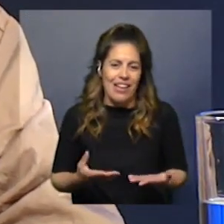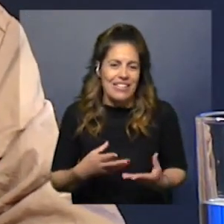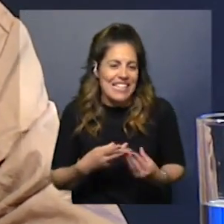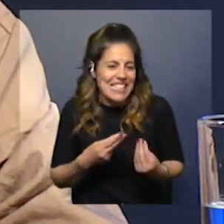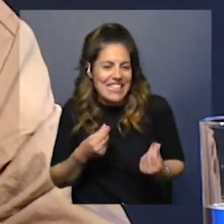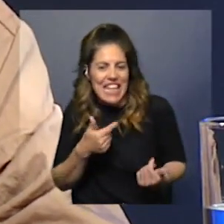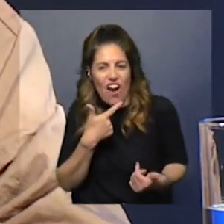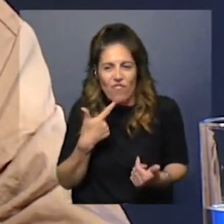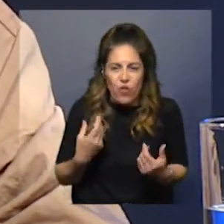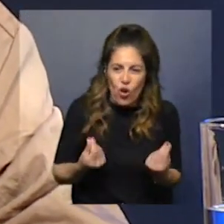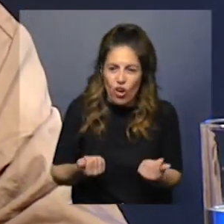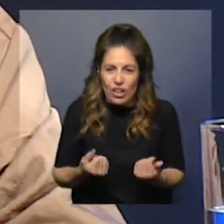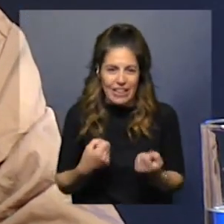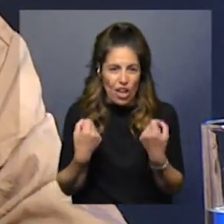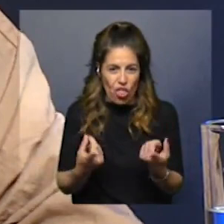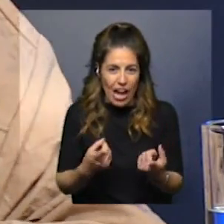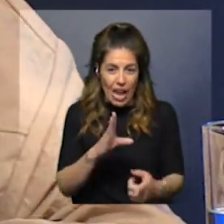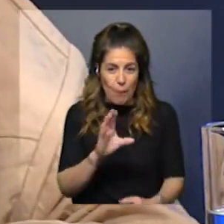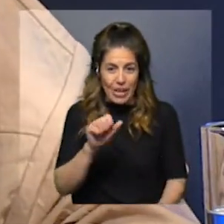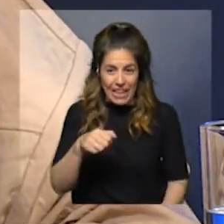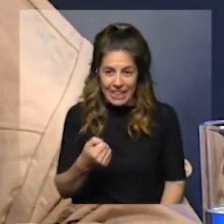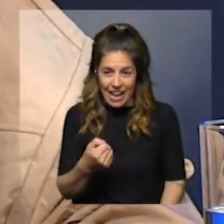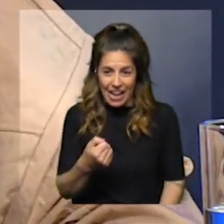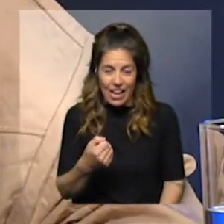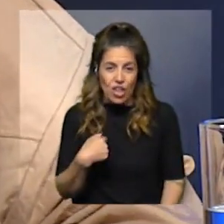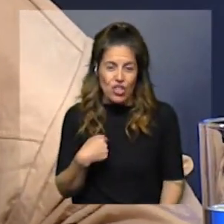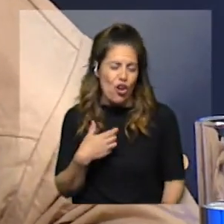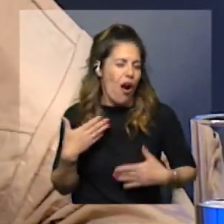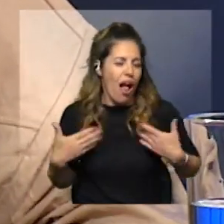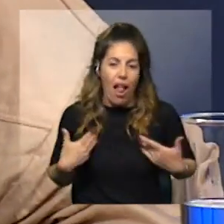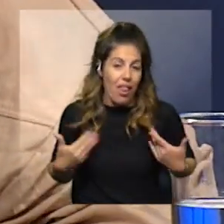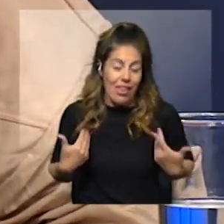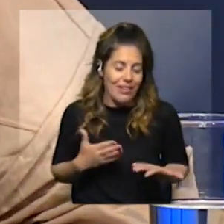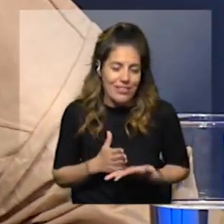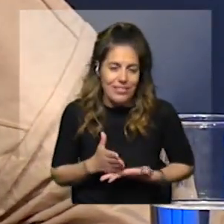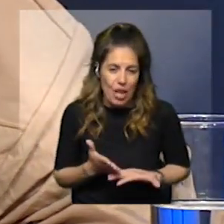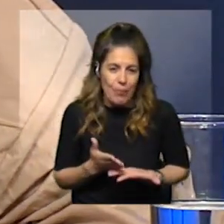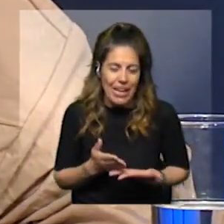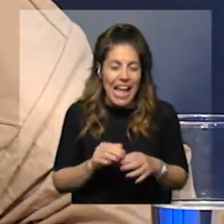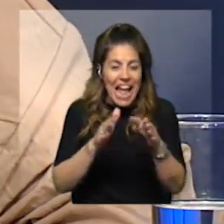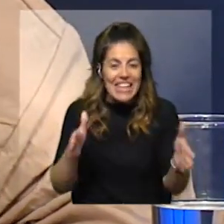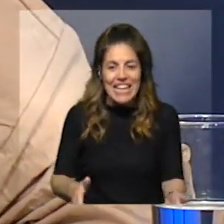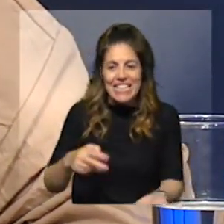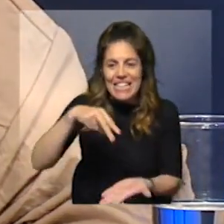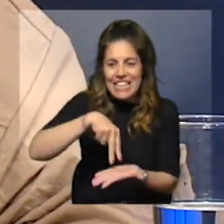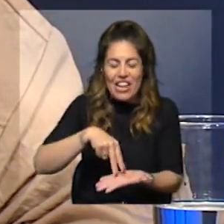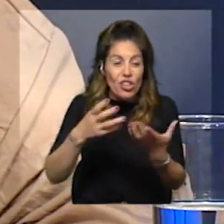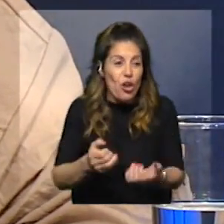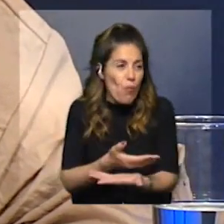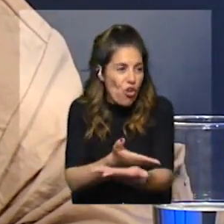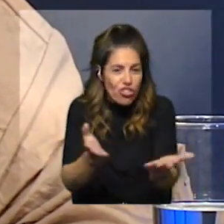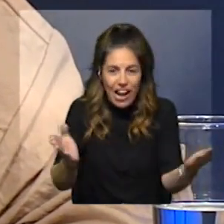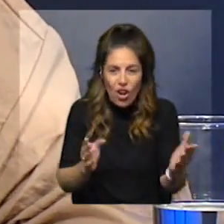decimos nosotros, que te lo da la plena. Entonces, yo soy súper alegre y en el escenario trato de mostrarlo también